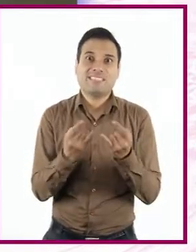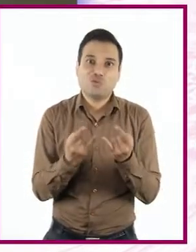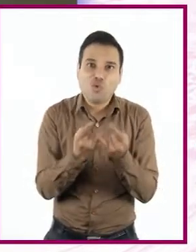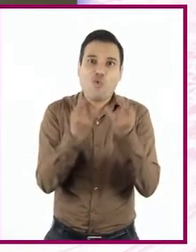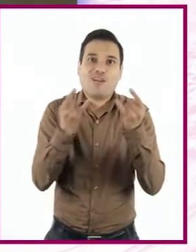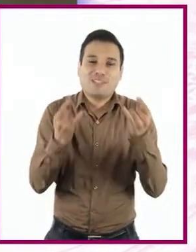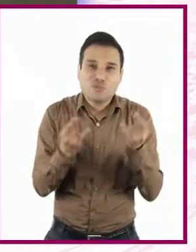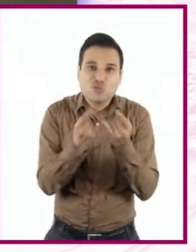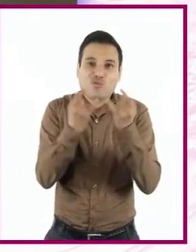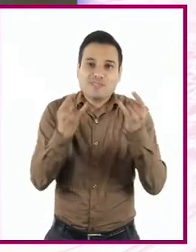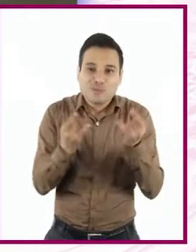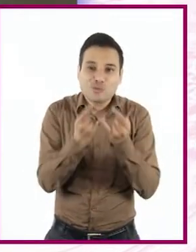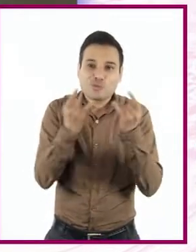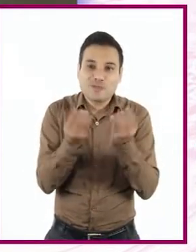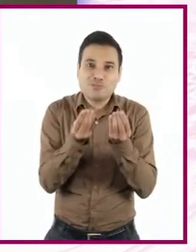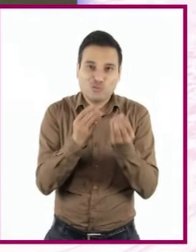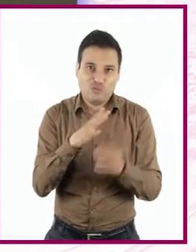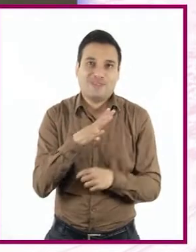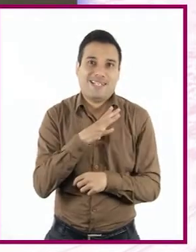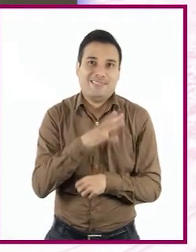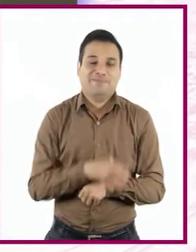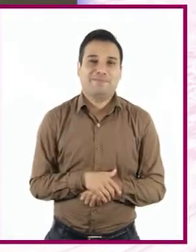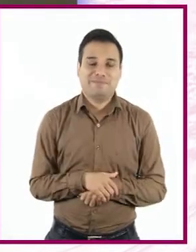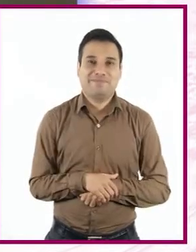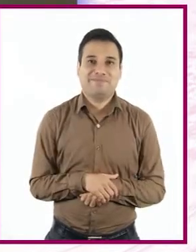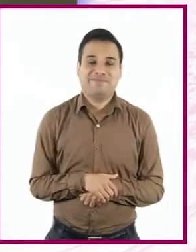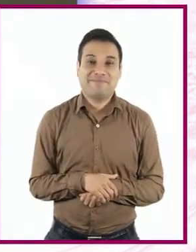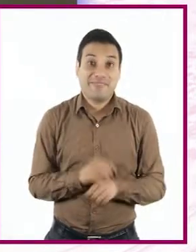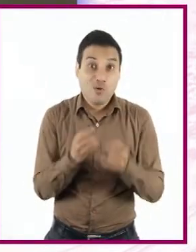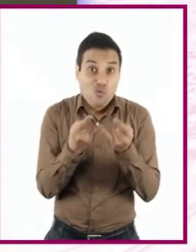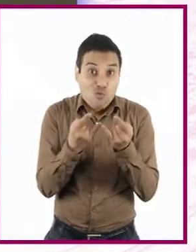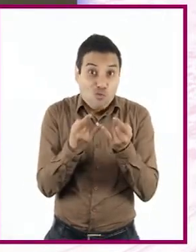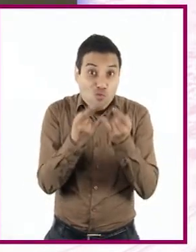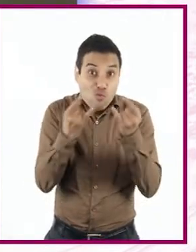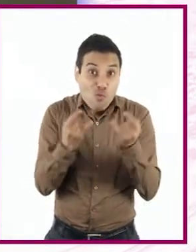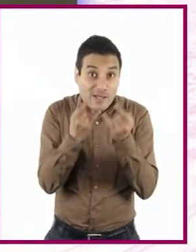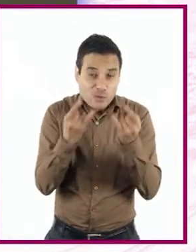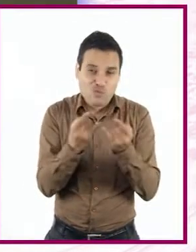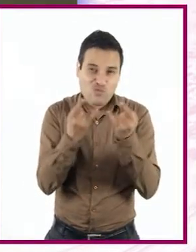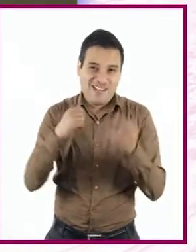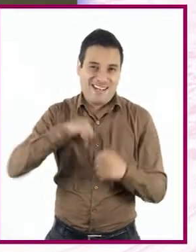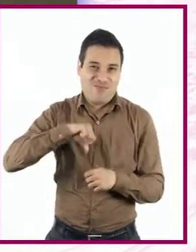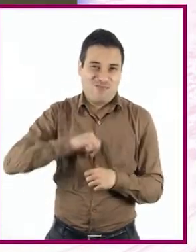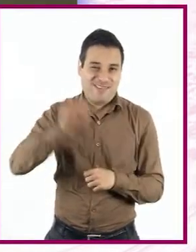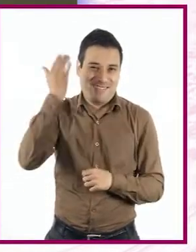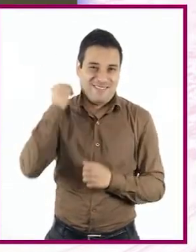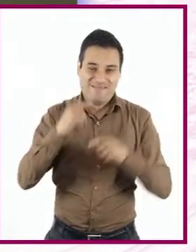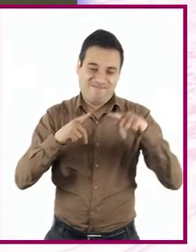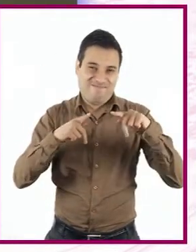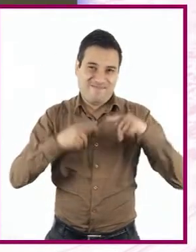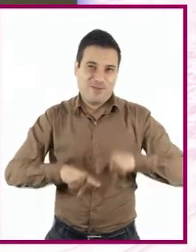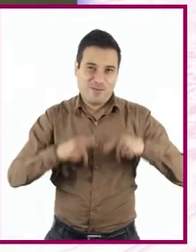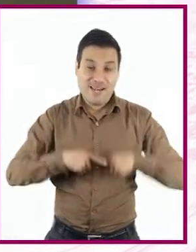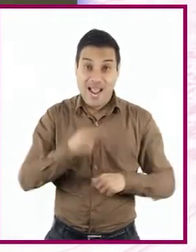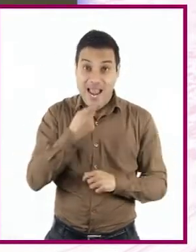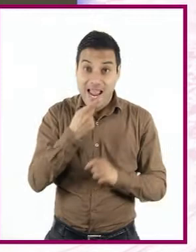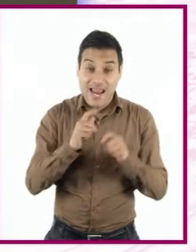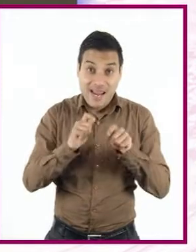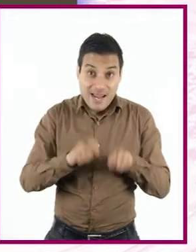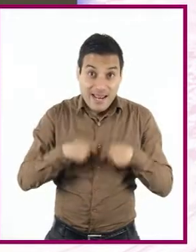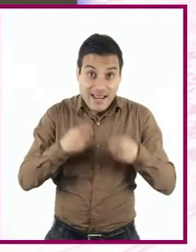las épocas en que les tocó vivir. Los cuentos y las leyendas de la tradición oral transmiten